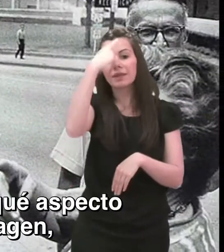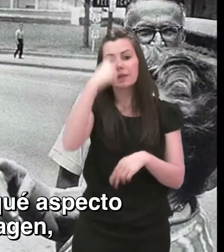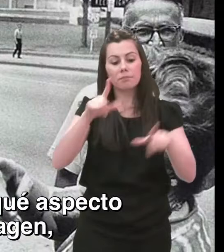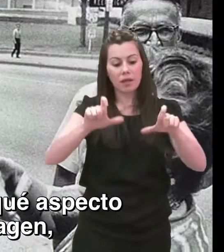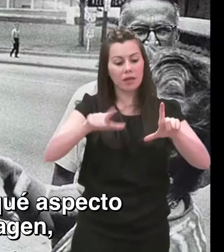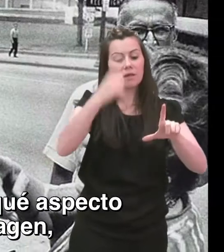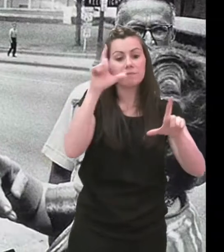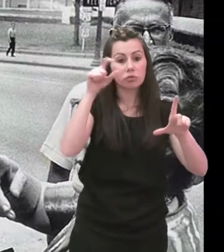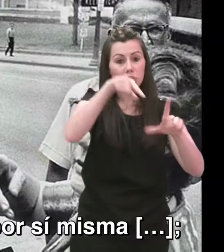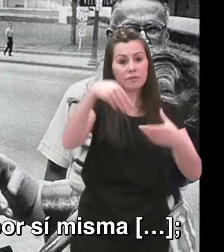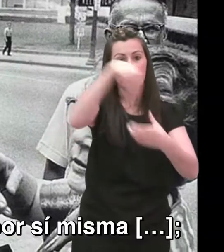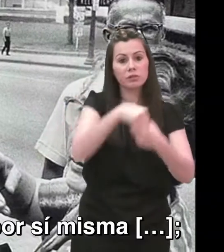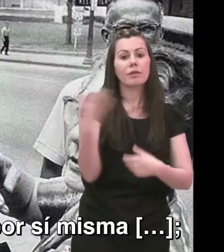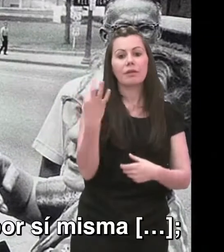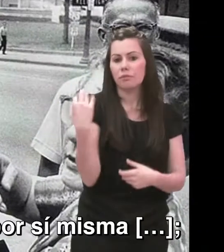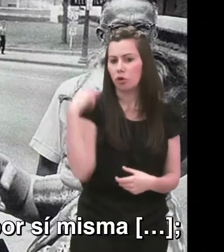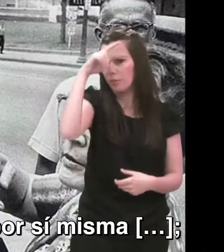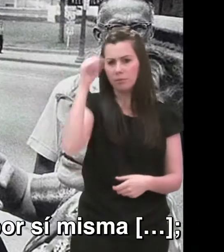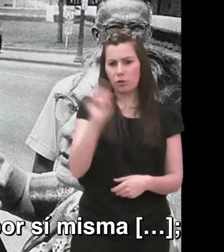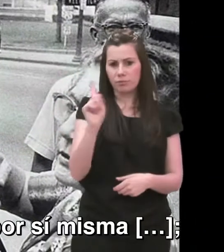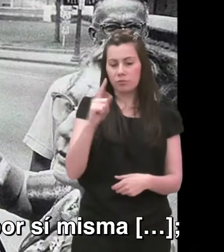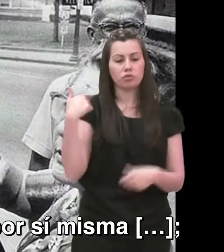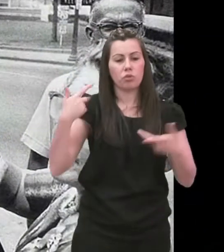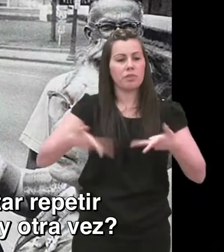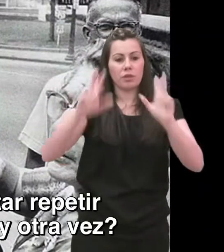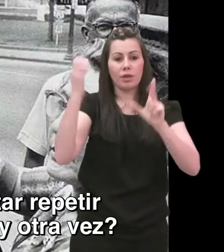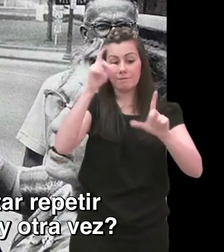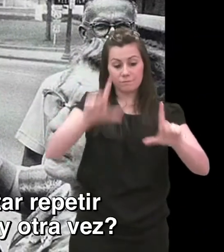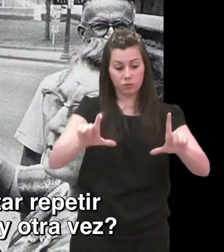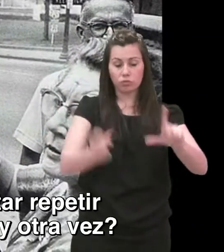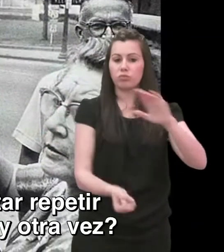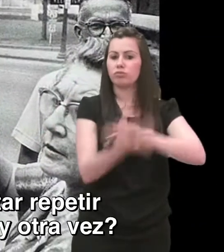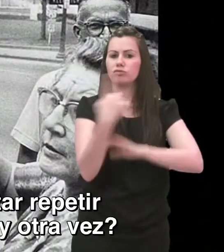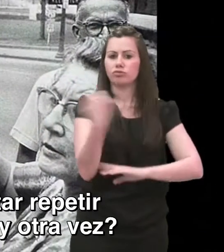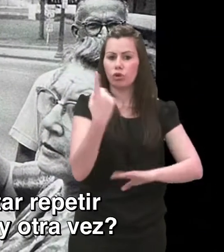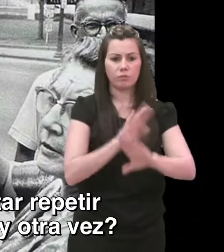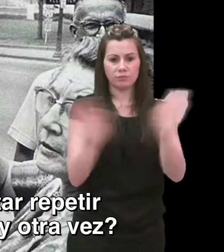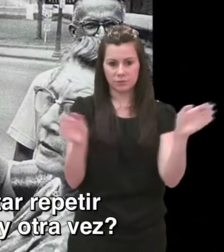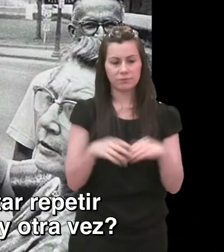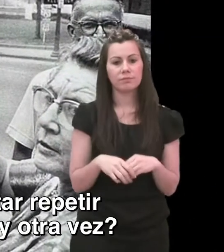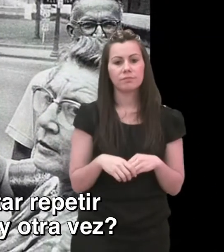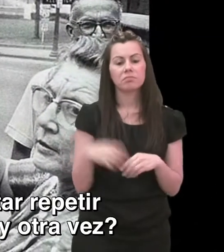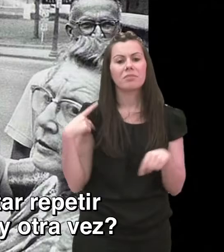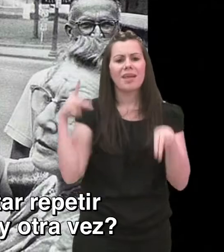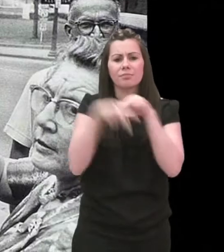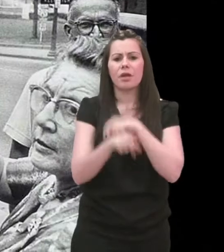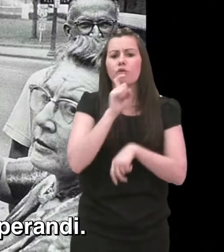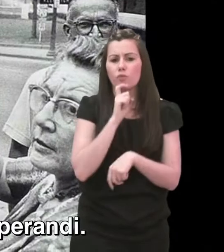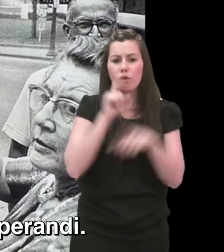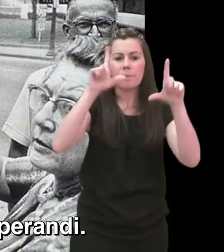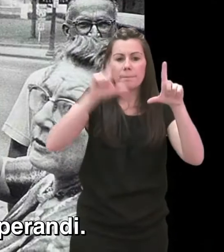qué aspecto tendrá la imagen. Dejo que ella se apañe por sí misma. Pero, ¿cómo evitar repetir las imágenes una y otra